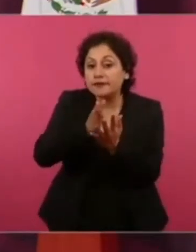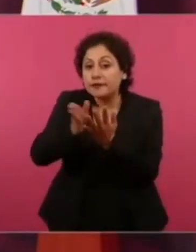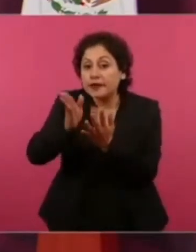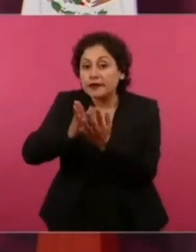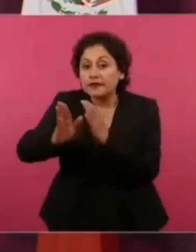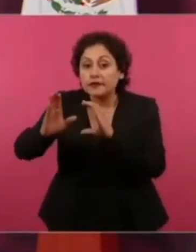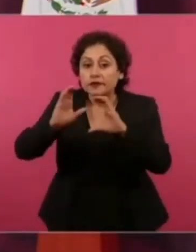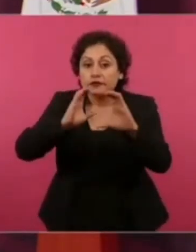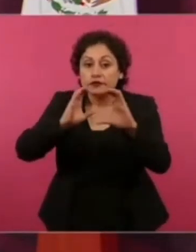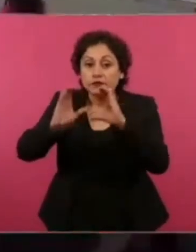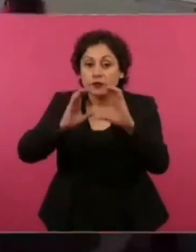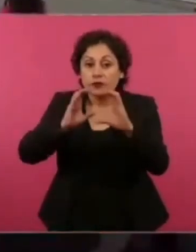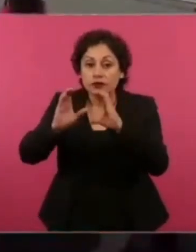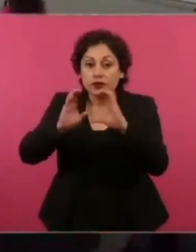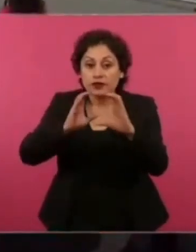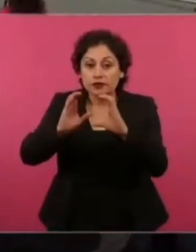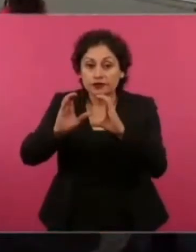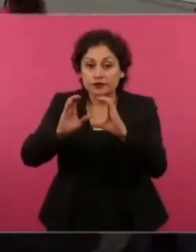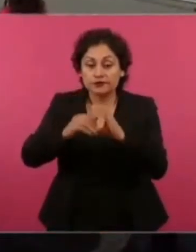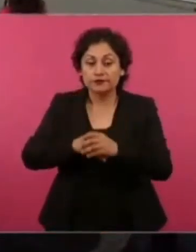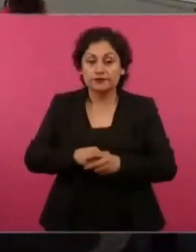ya eligieron.